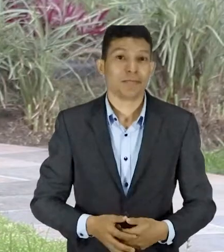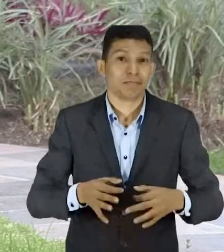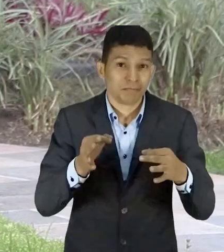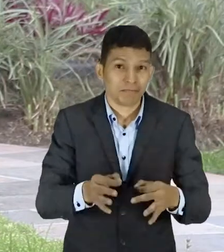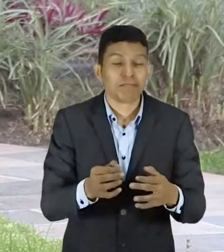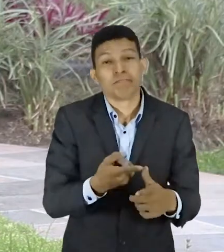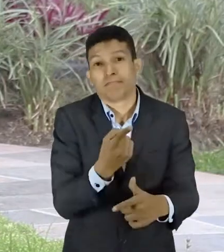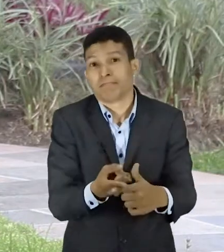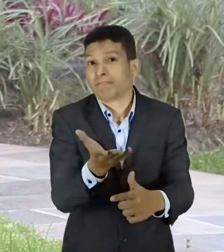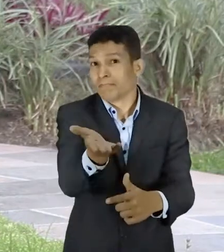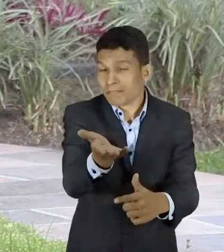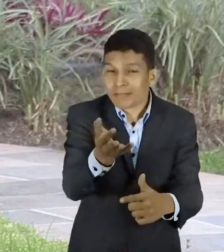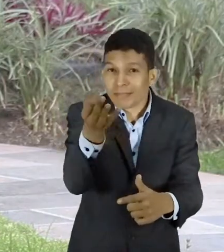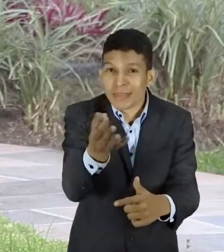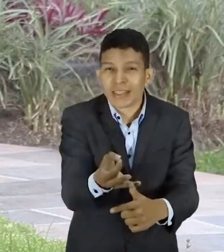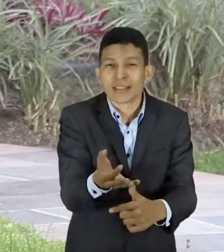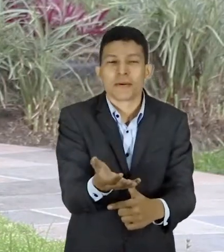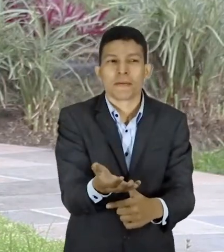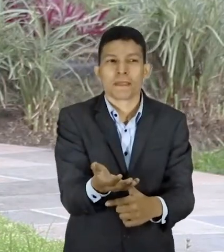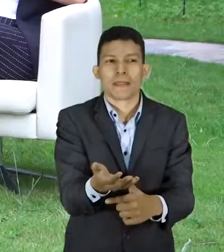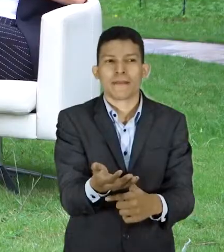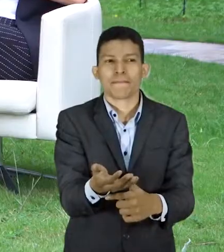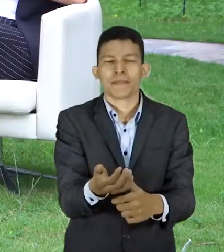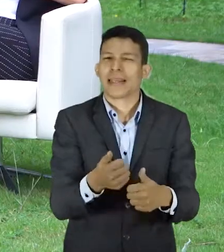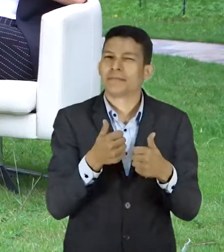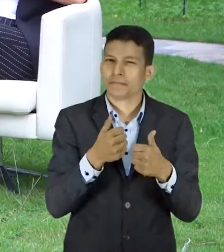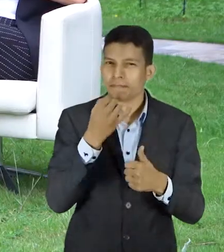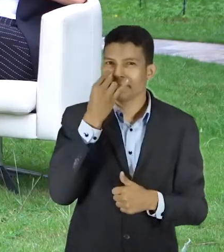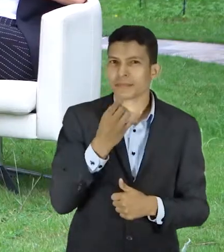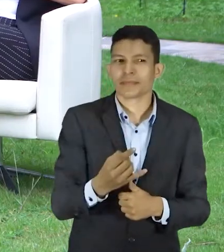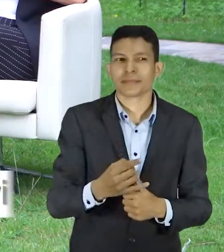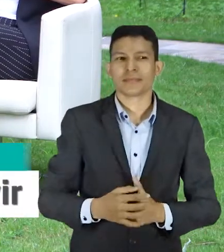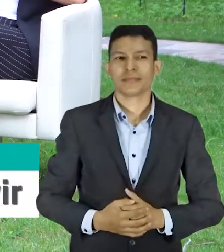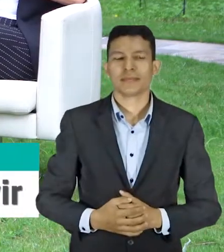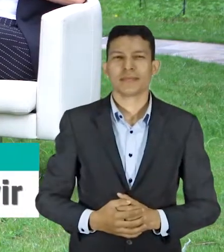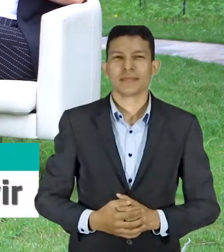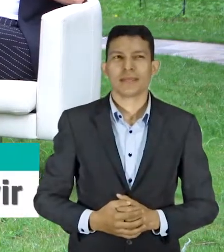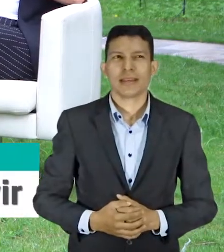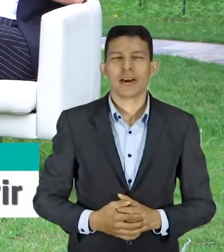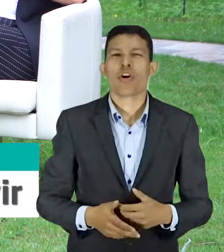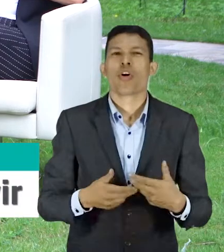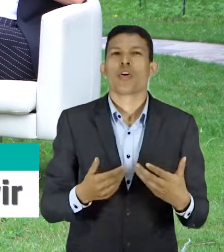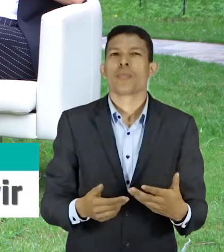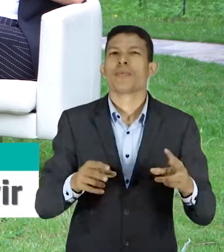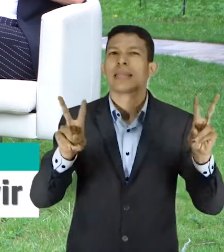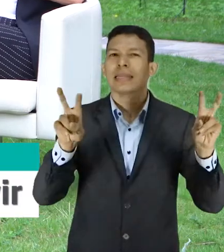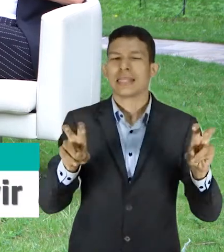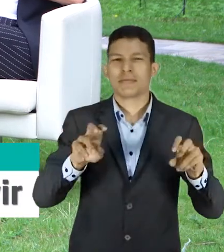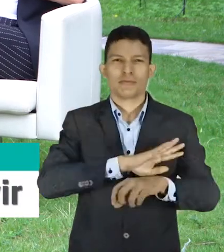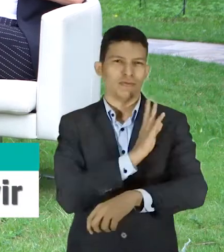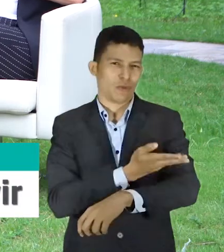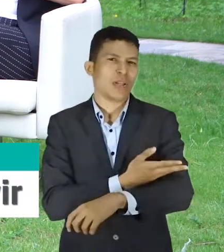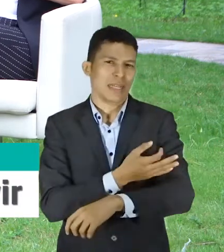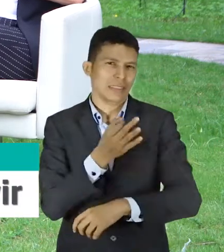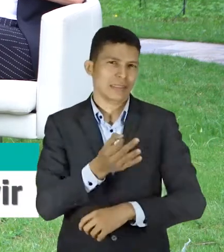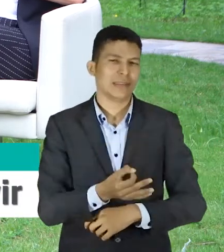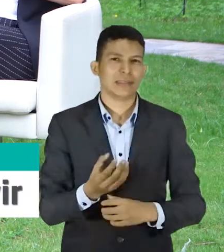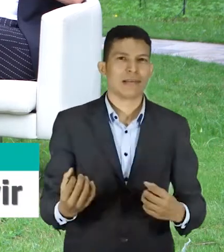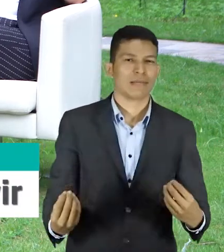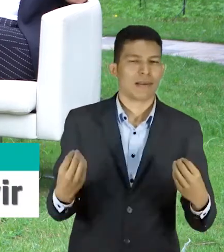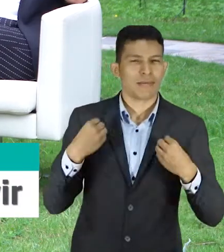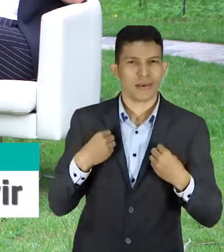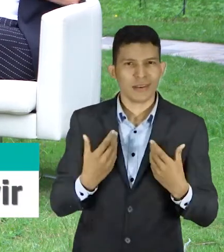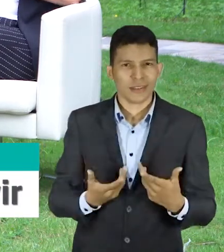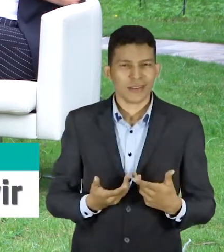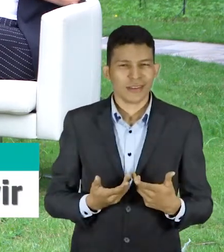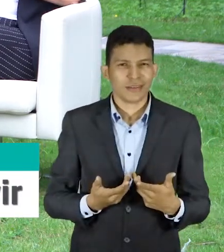¿Sí? Entonces es bien interesante cómo la cuestión te fortalece y